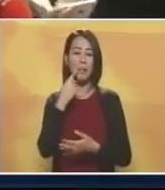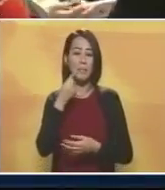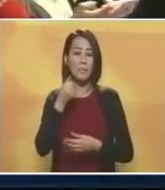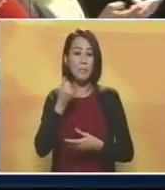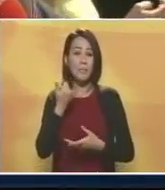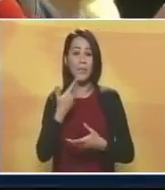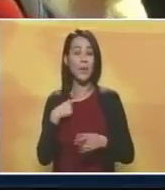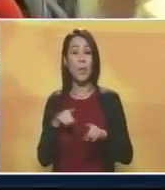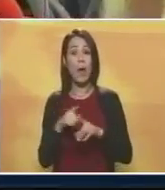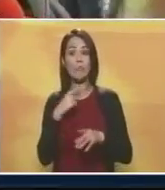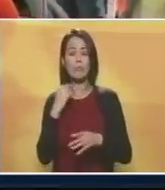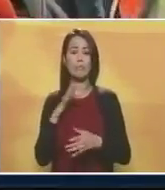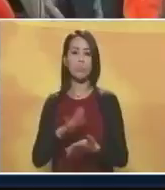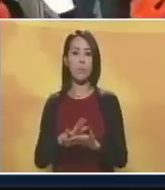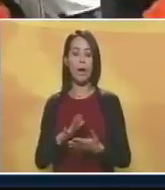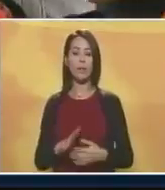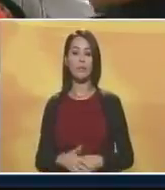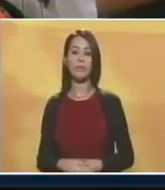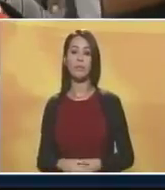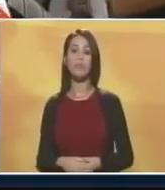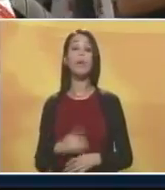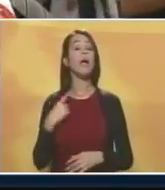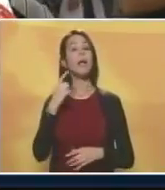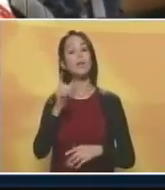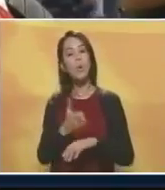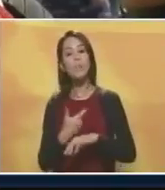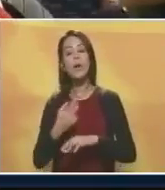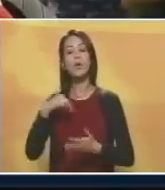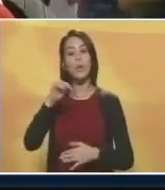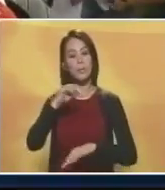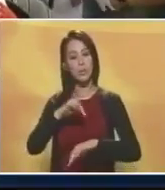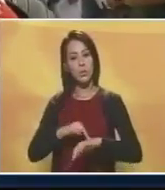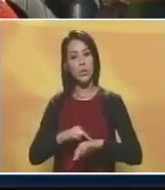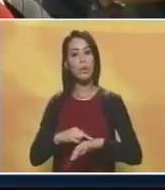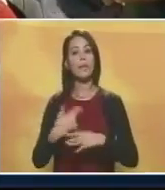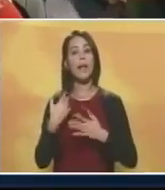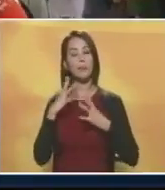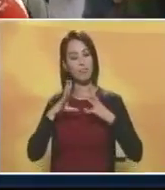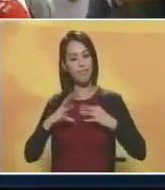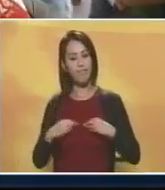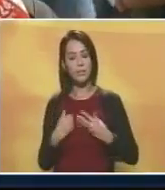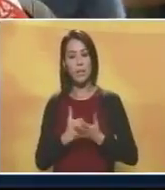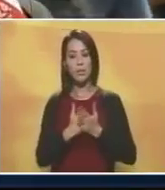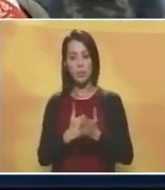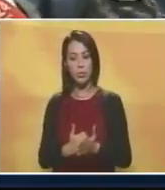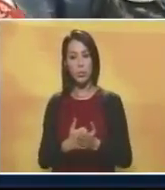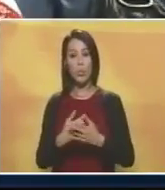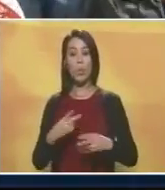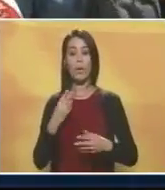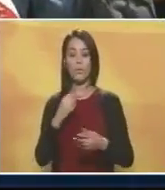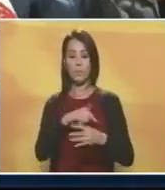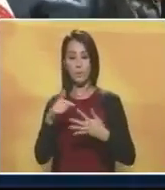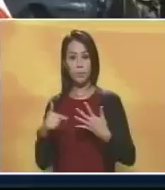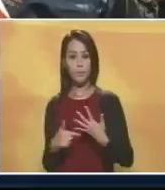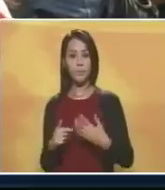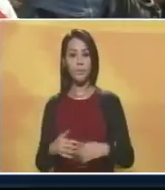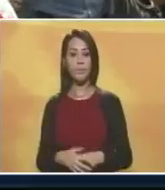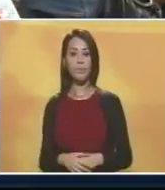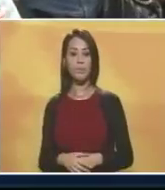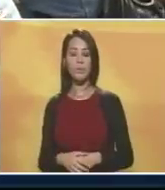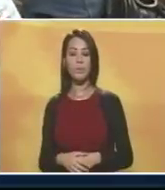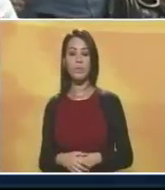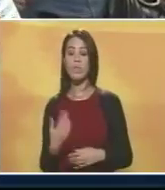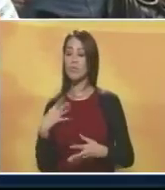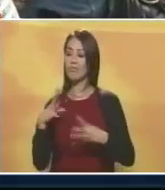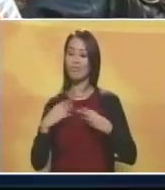veneno. Además, reiteró que es necesario que el gobierno nacional acepte el canal humanitario para impedir la muerte de más seres humanos. Olivares ratificó su rechazo a